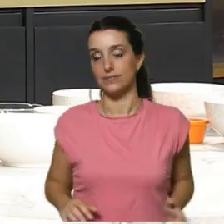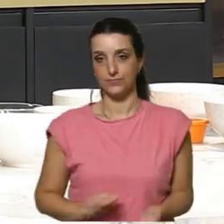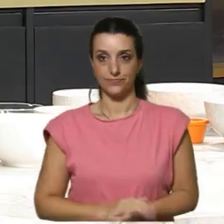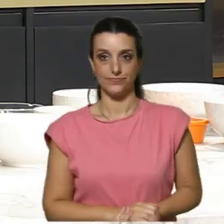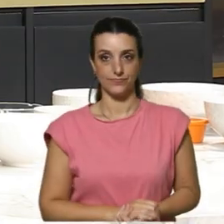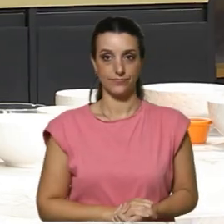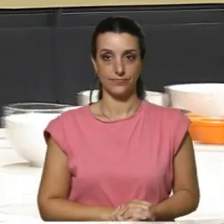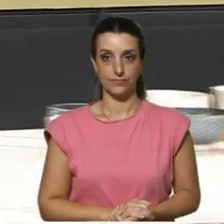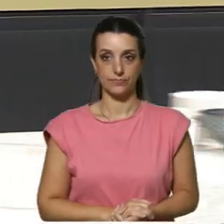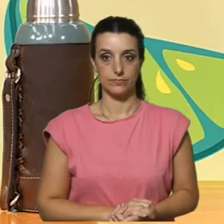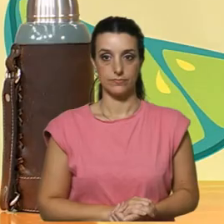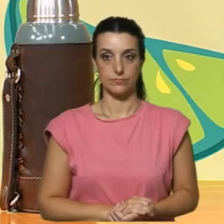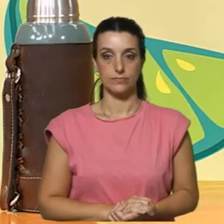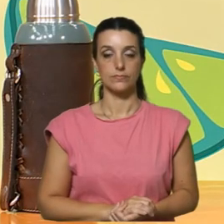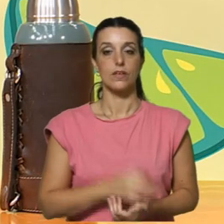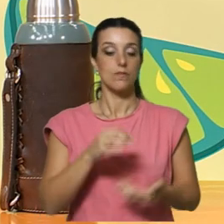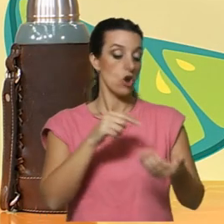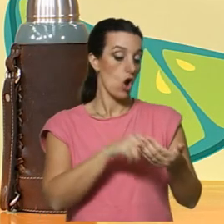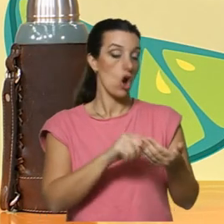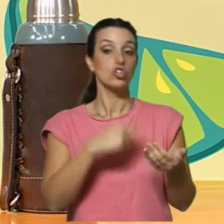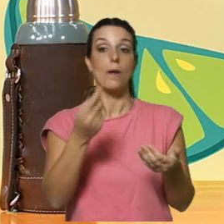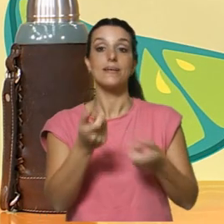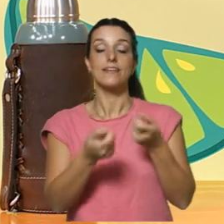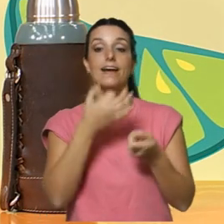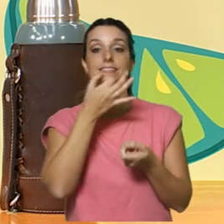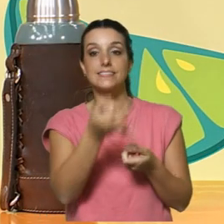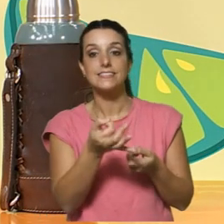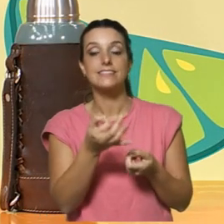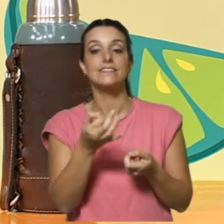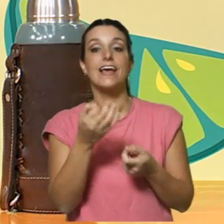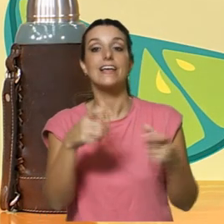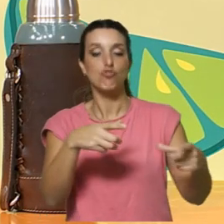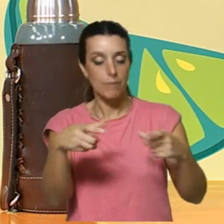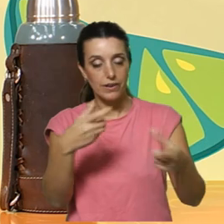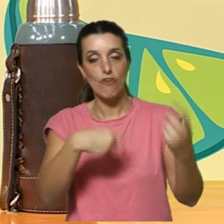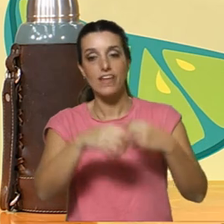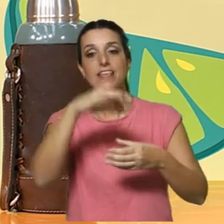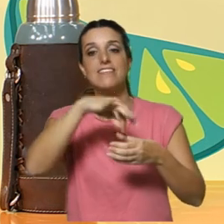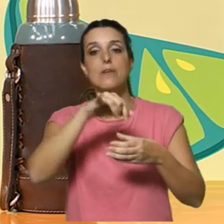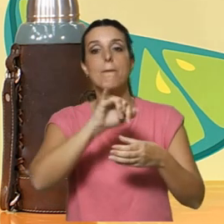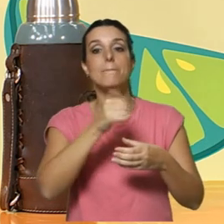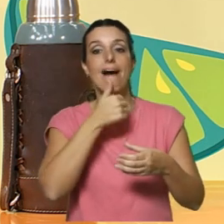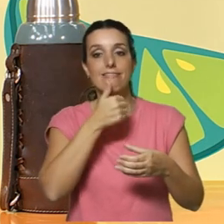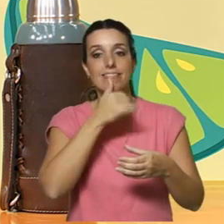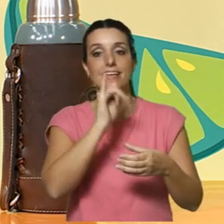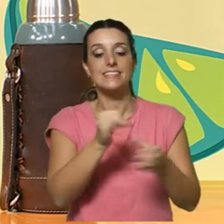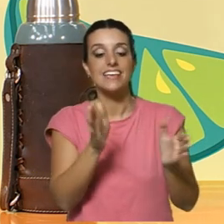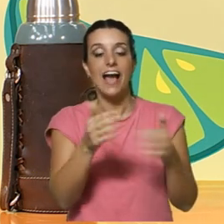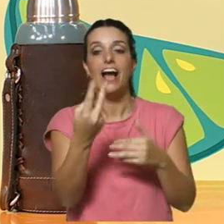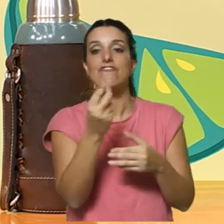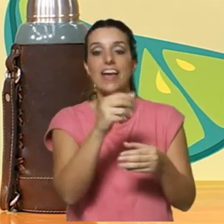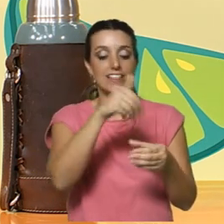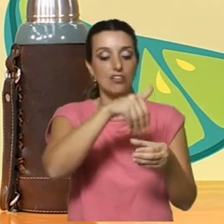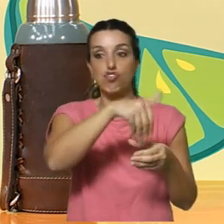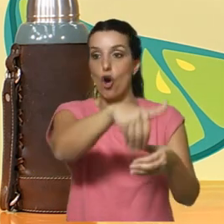¿no? Perfecto. Patricia de la Blanqueada nos dice, hay en los supermercados el mate cocido en sobrecito, viene en caja de 20 sobres.